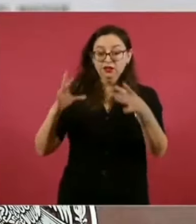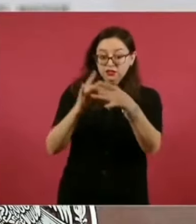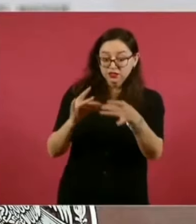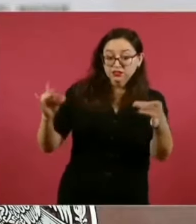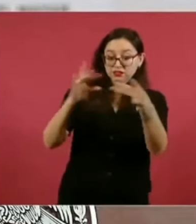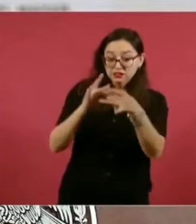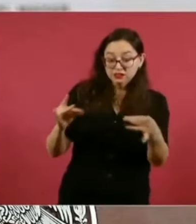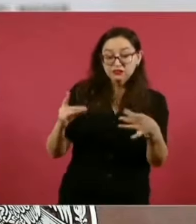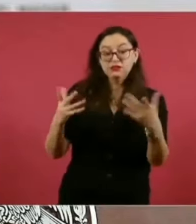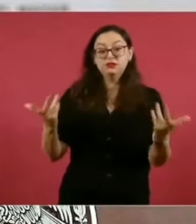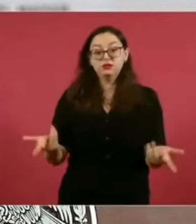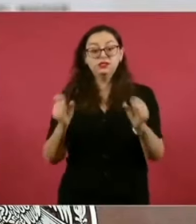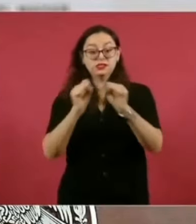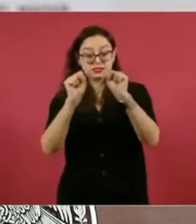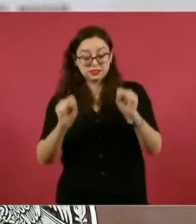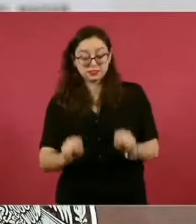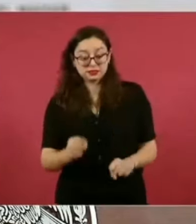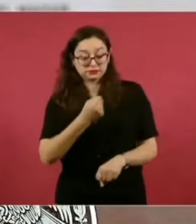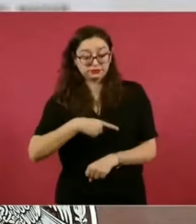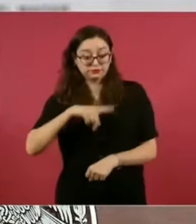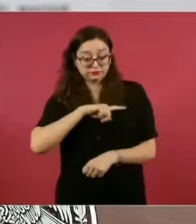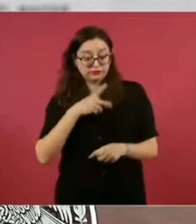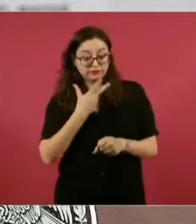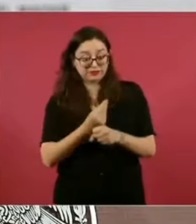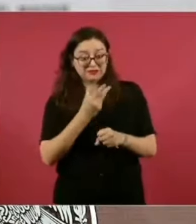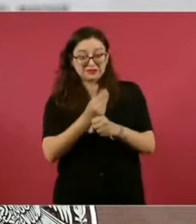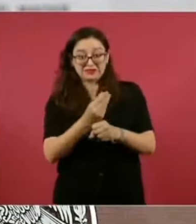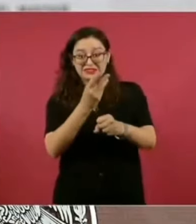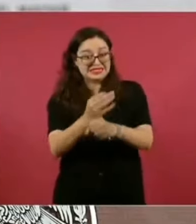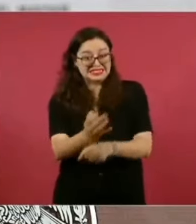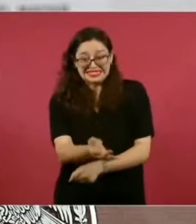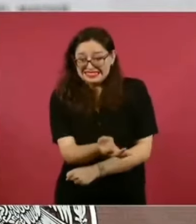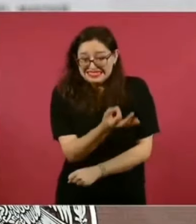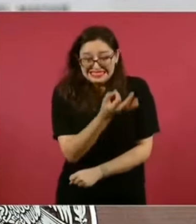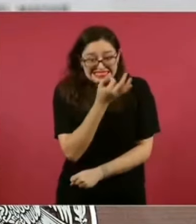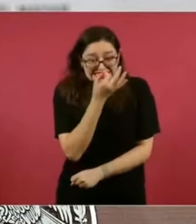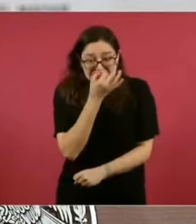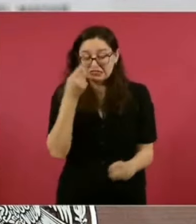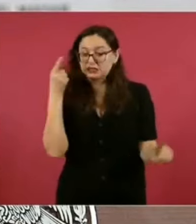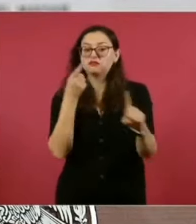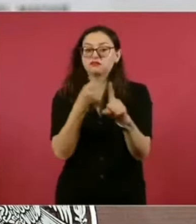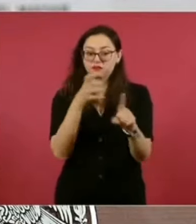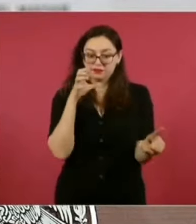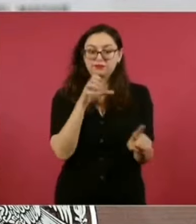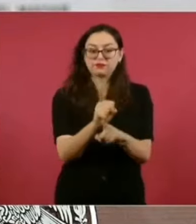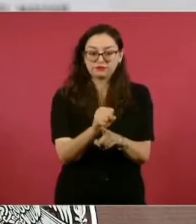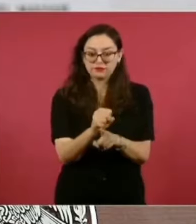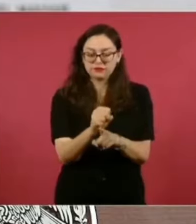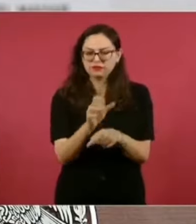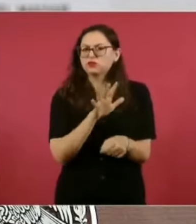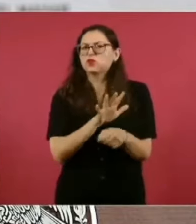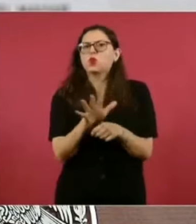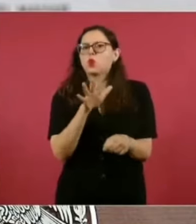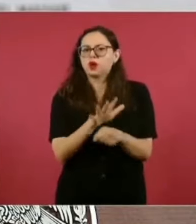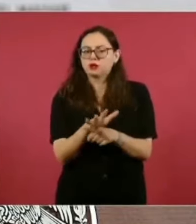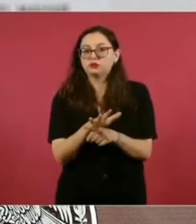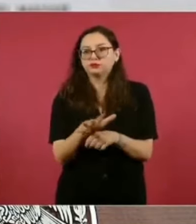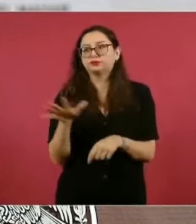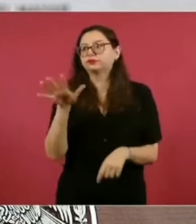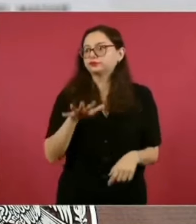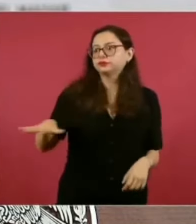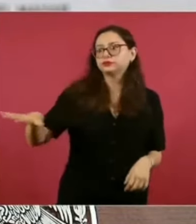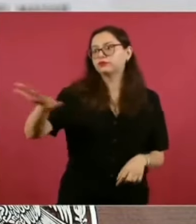de hacer realidad un ideal, el que la población sin seguridad social sea atendida en su